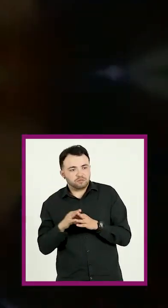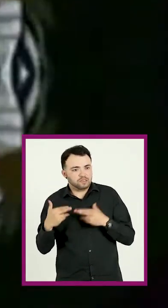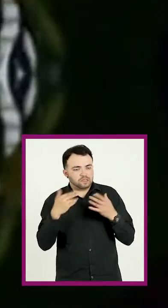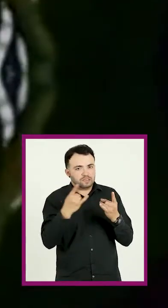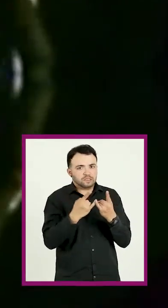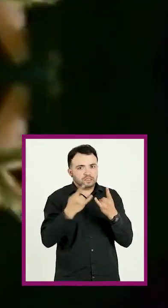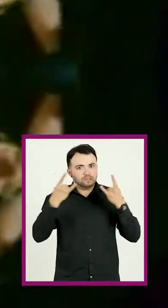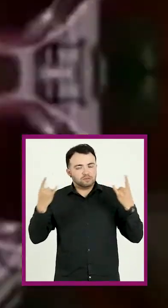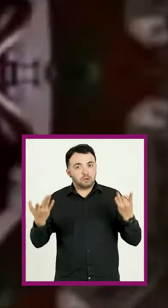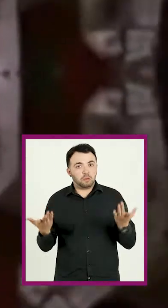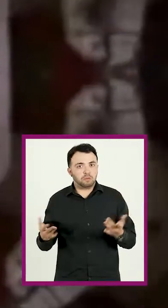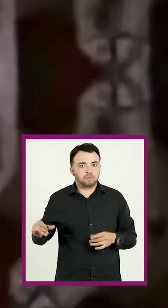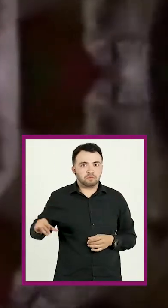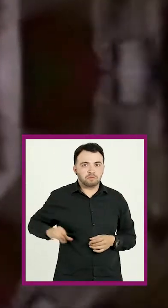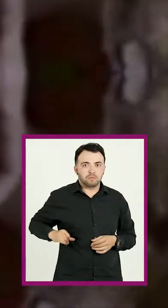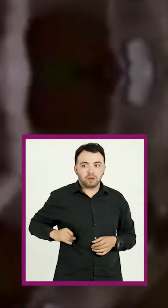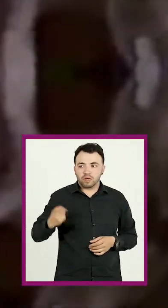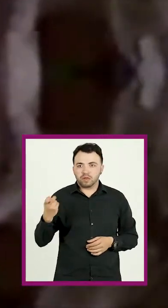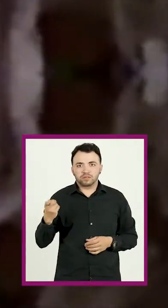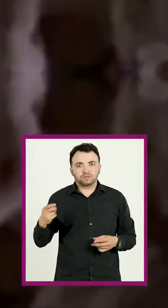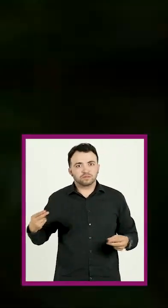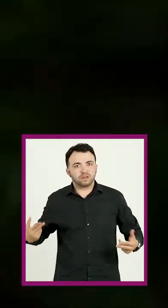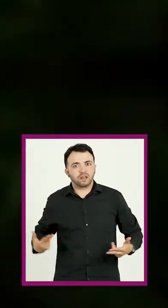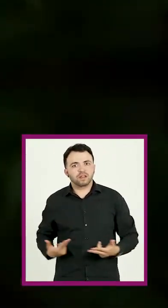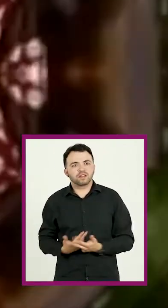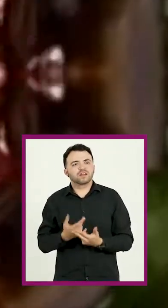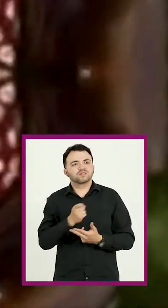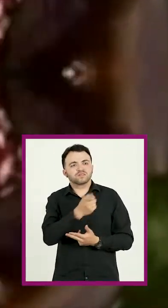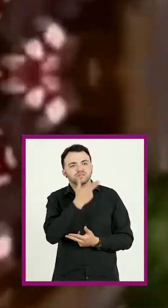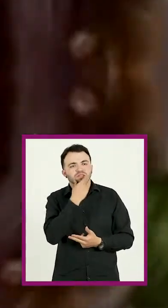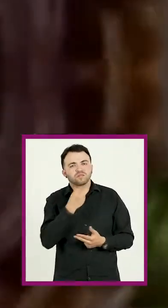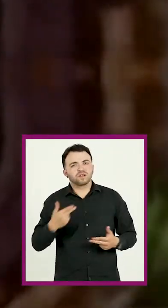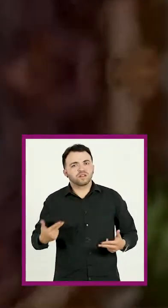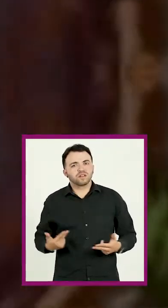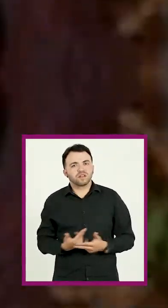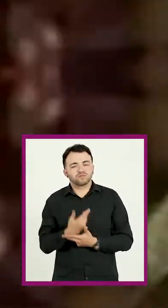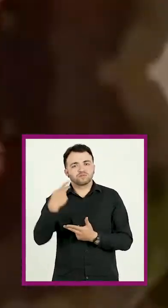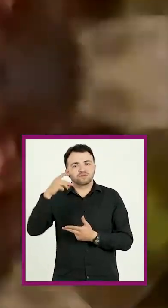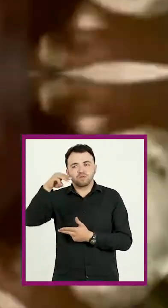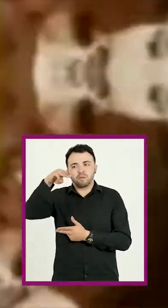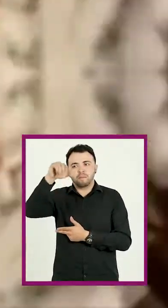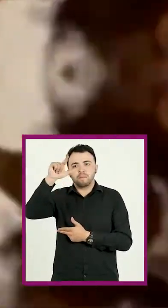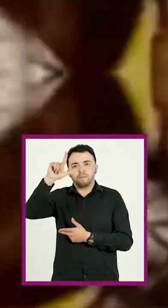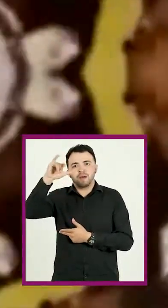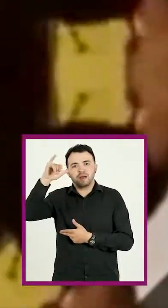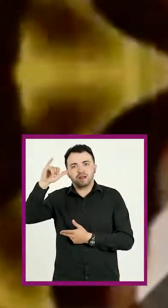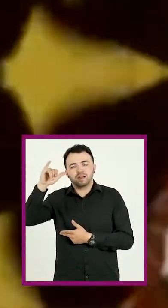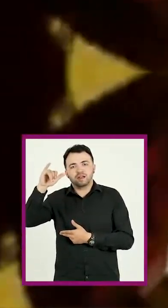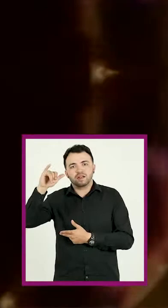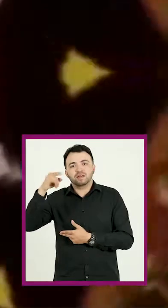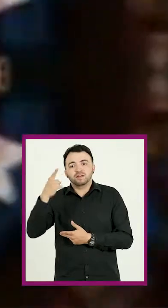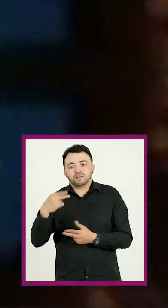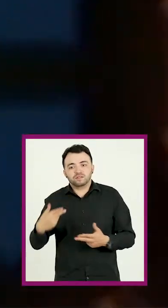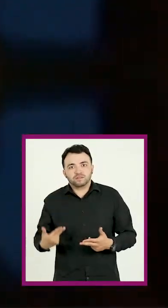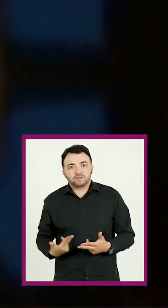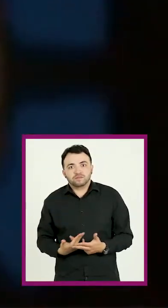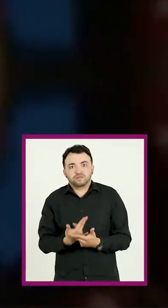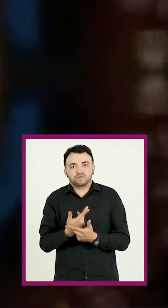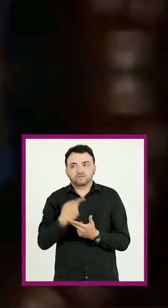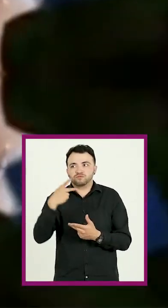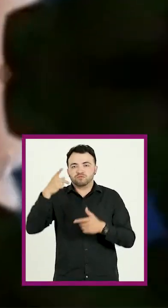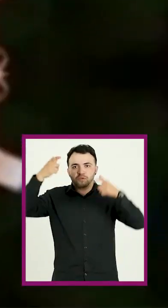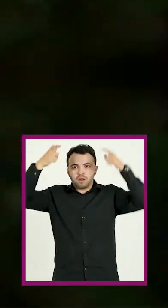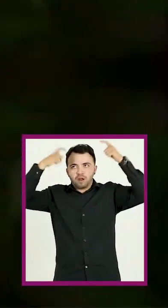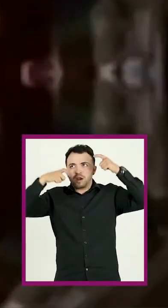historia muy interesante porque él nació en una familia real, digamos, de Mali, pero por ser albino fue discriminado, y luego